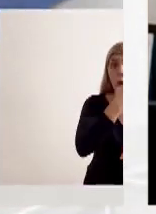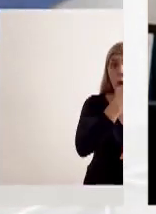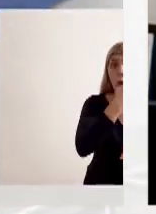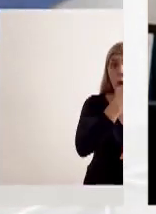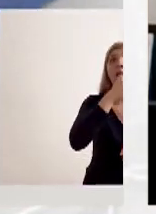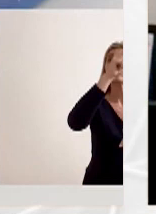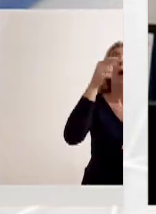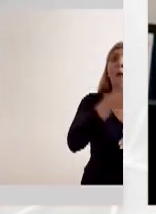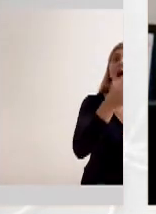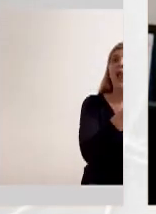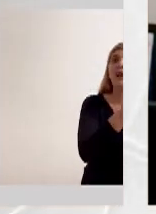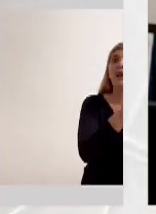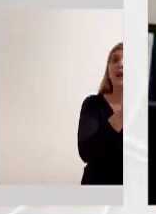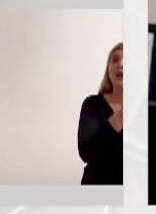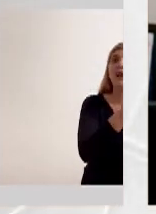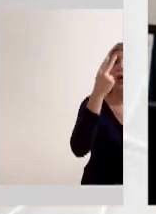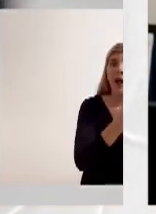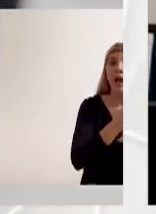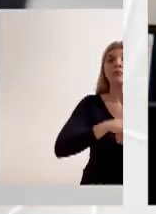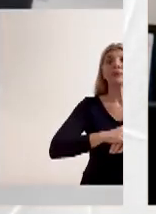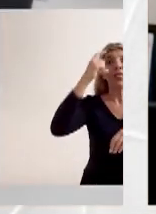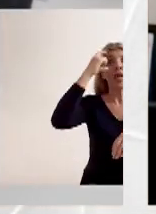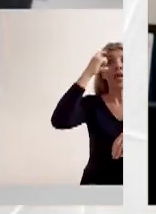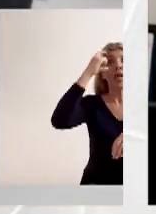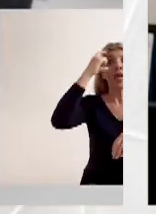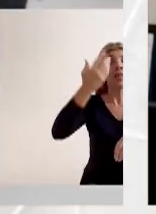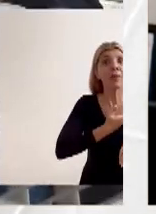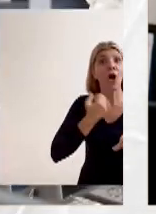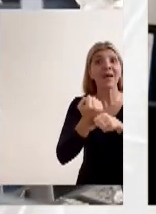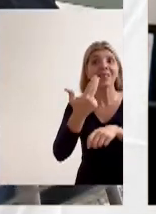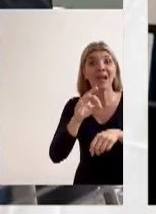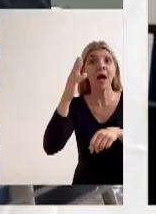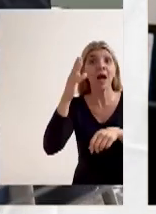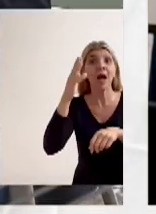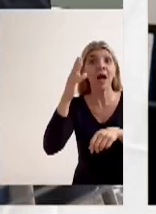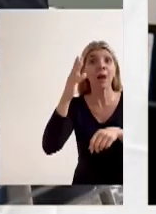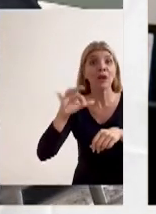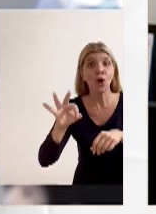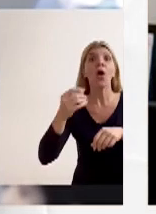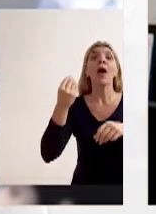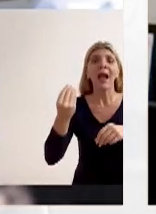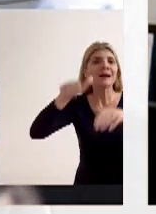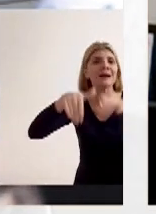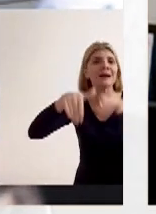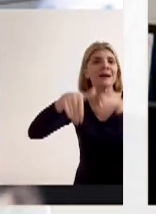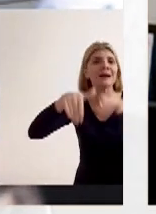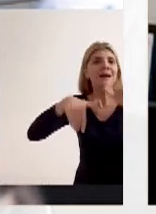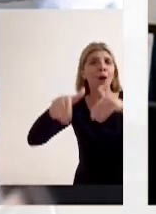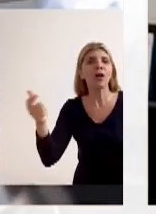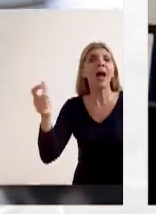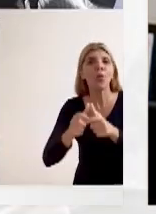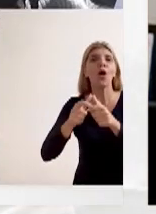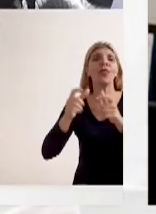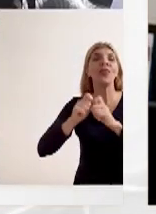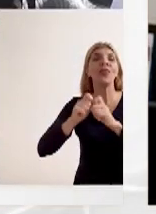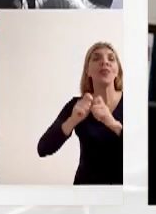gratuitas y la gente las puede descargar, porque son ideas de los usuarios. Entonces, está bueno que una persona que lo compró sin una funcionalidad, después la tenga porque fue